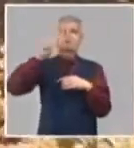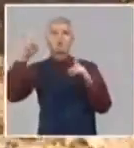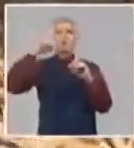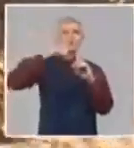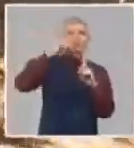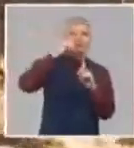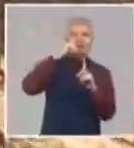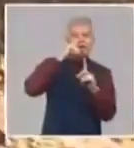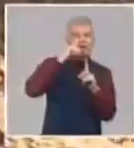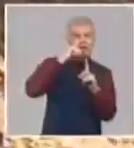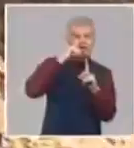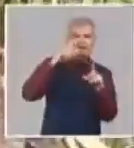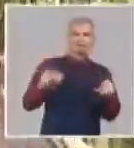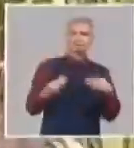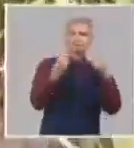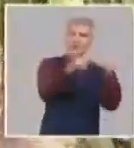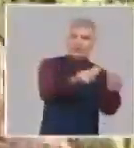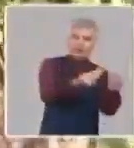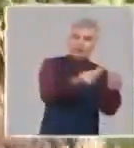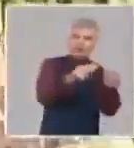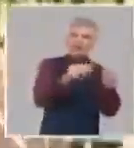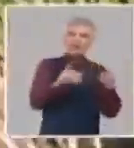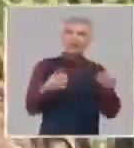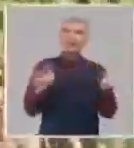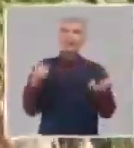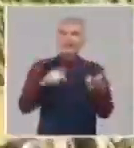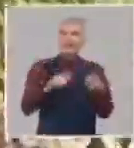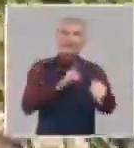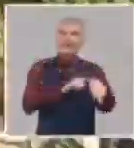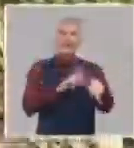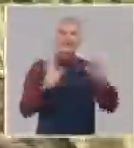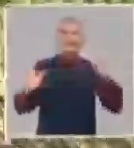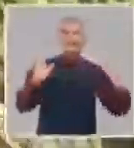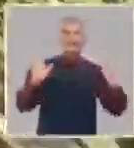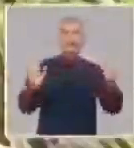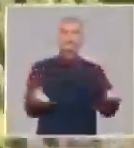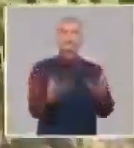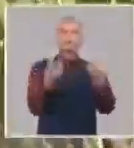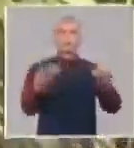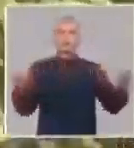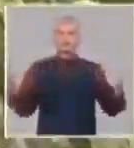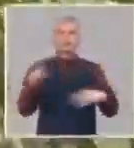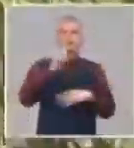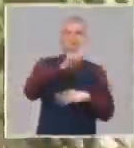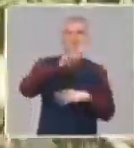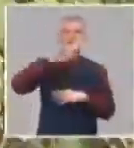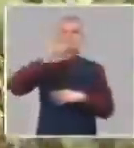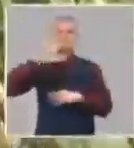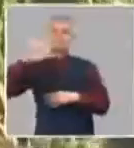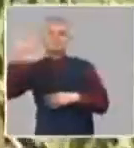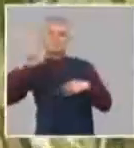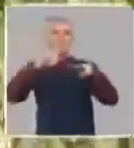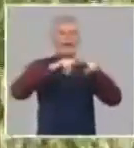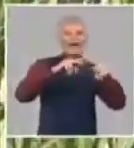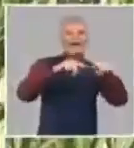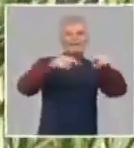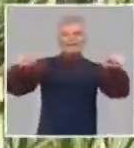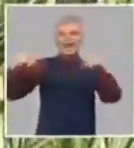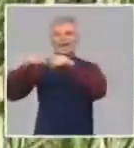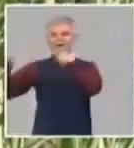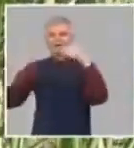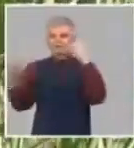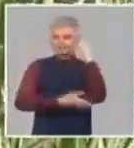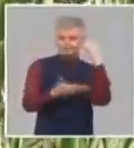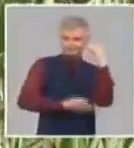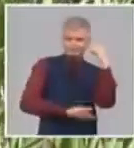mil por encima del plan. Como parte de la campaña de primavera, ya se han plantado unas 195 hectáreas de la gramínea. Aún